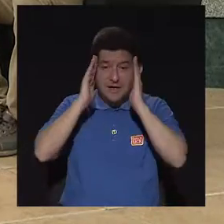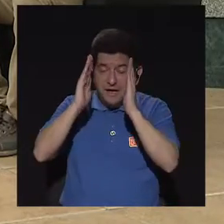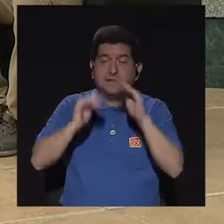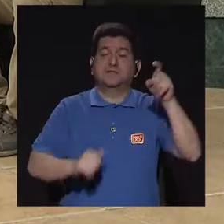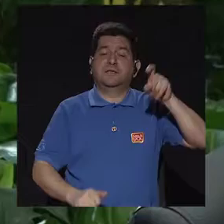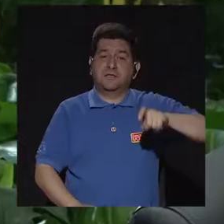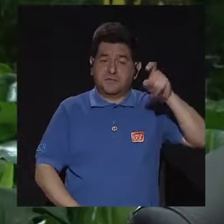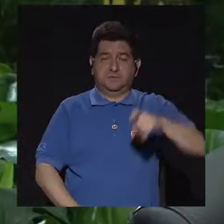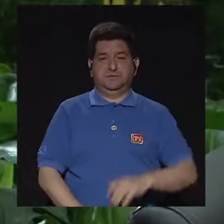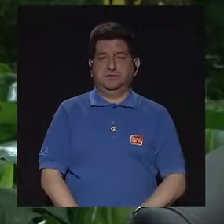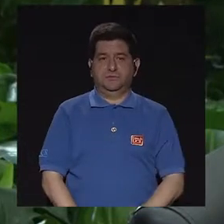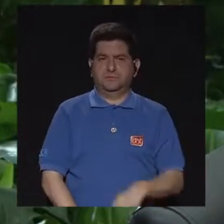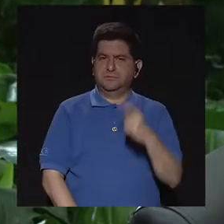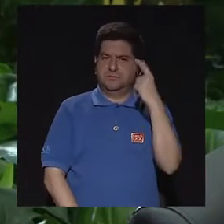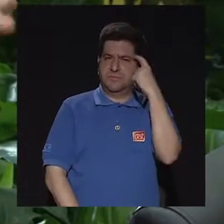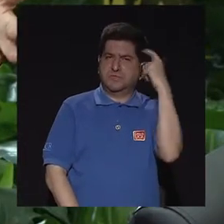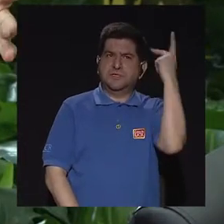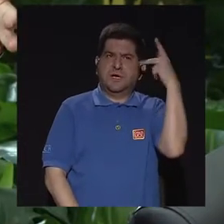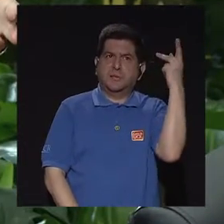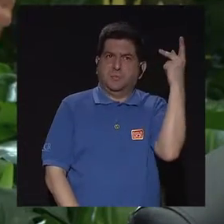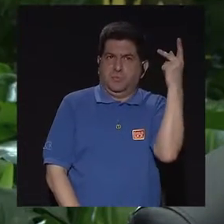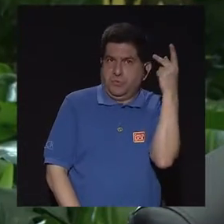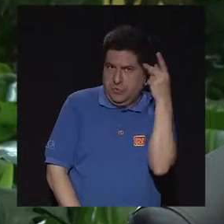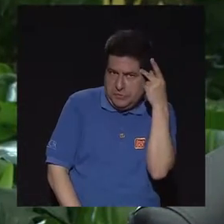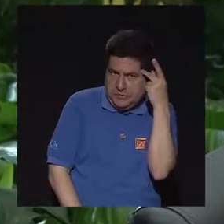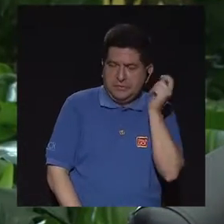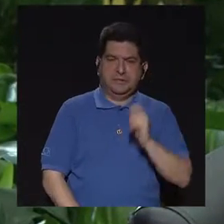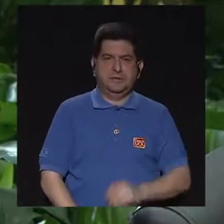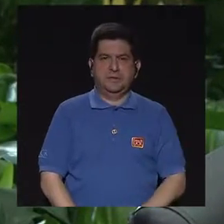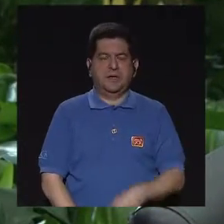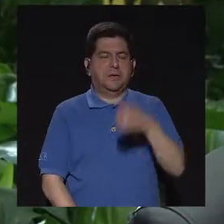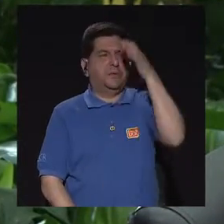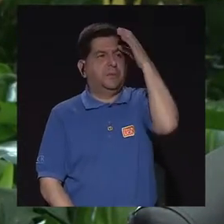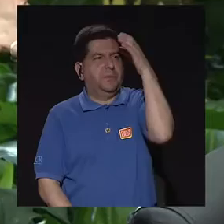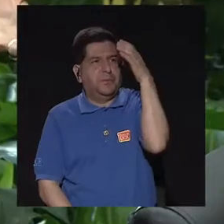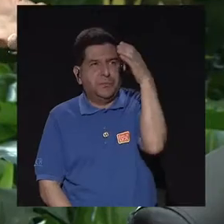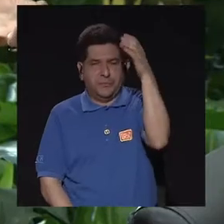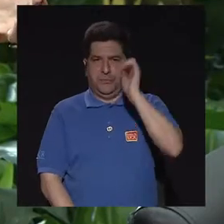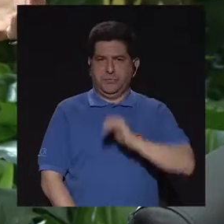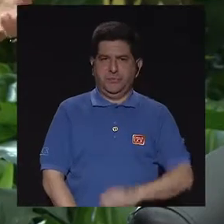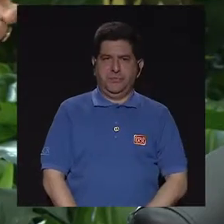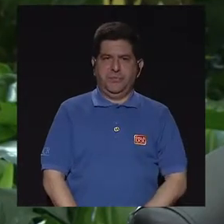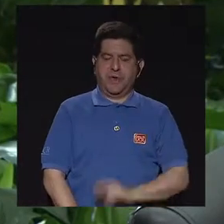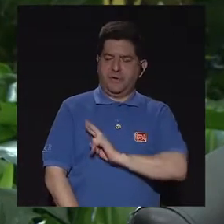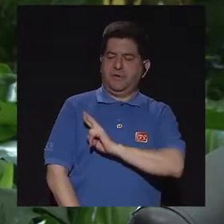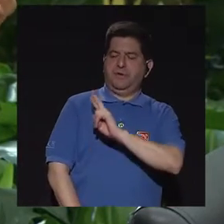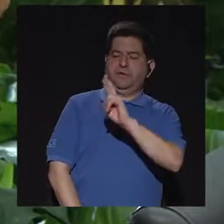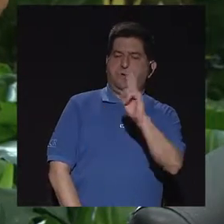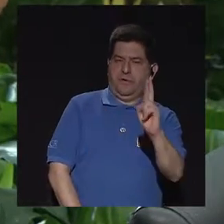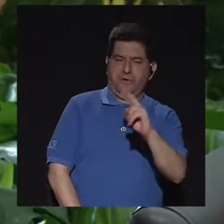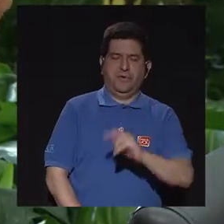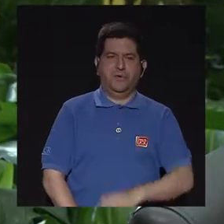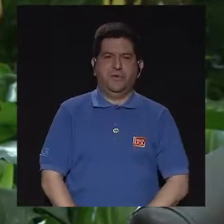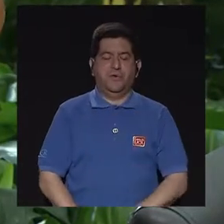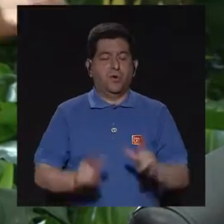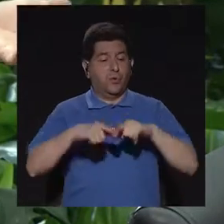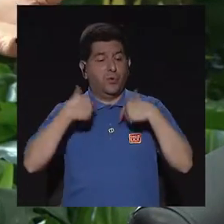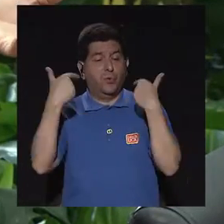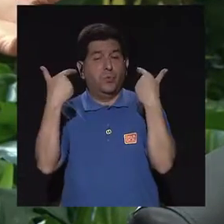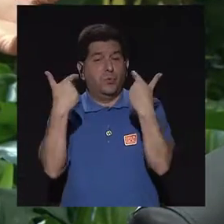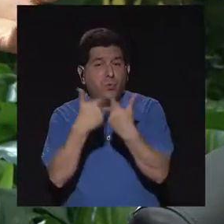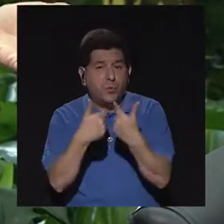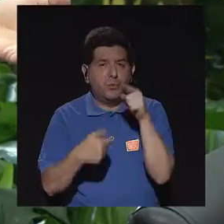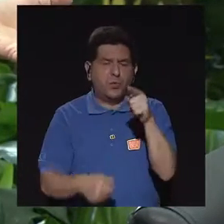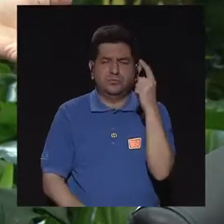nuestras necesidades, en términos de política, en términos de cultura, en términos de religión, en términos de